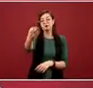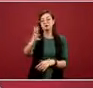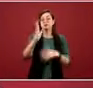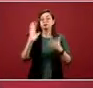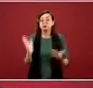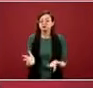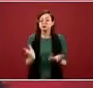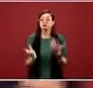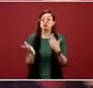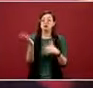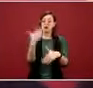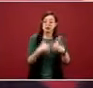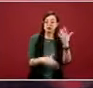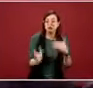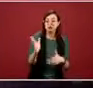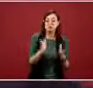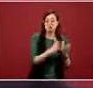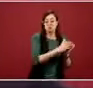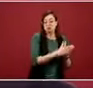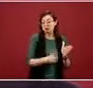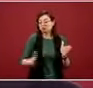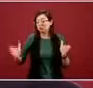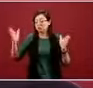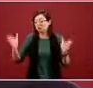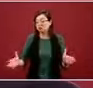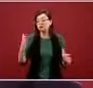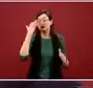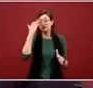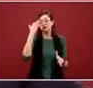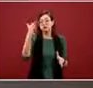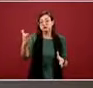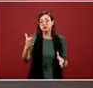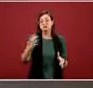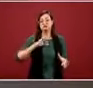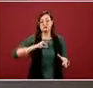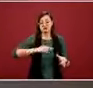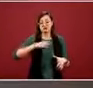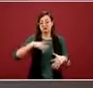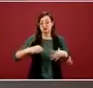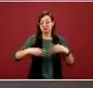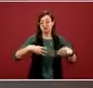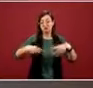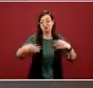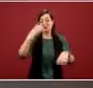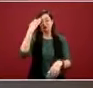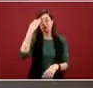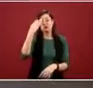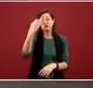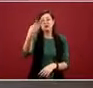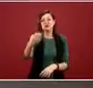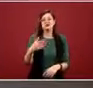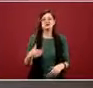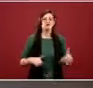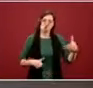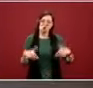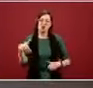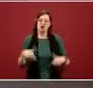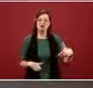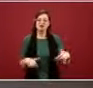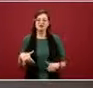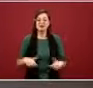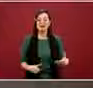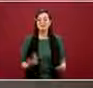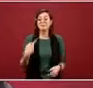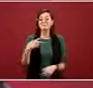la transmisión, vamos a tener una epidemia larga. Eso no agrada mucho, pero se compensa con el hecho de que